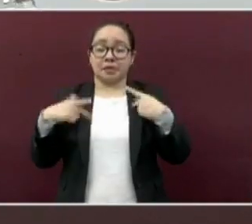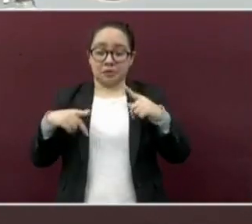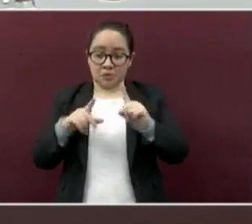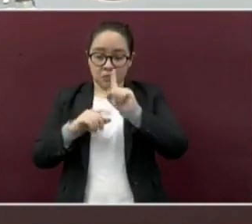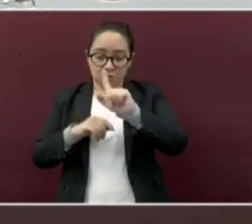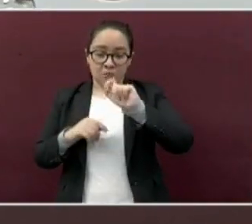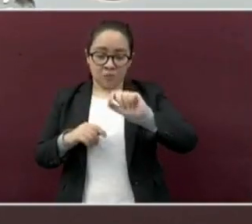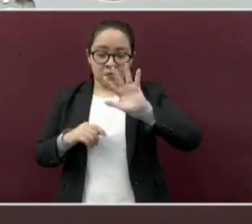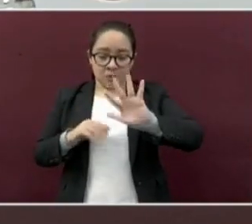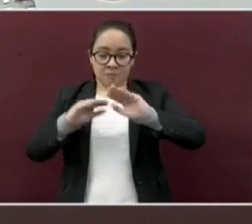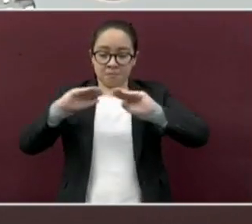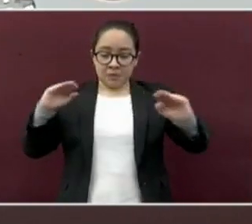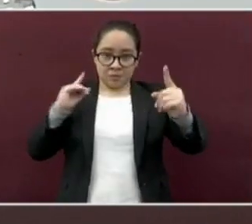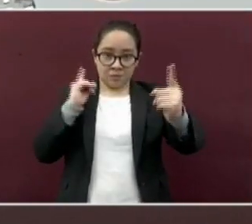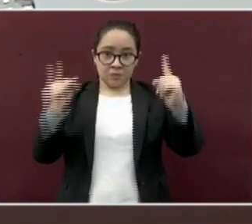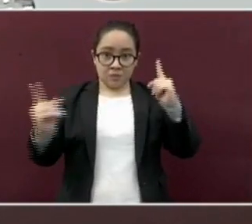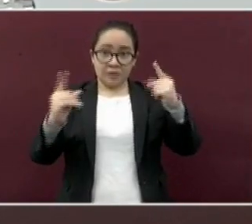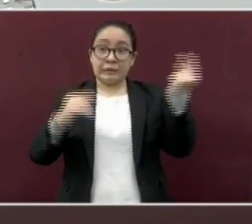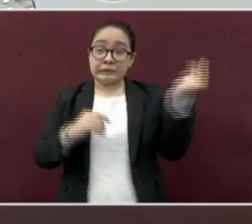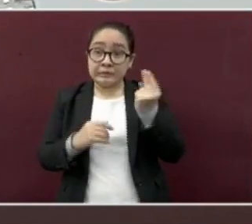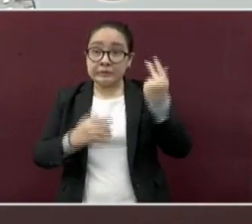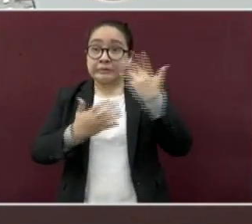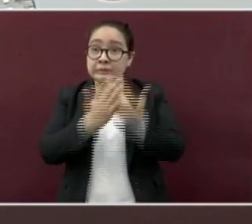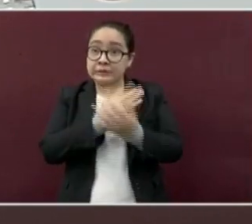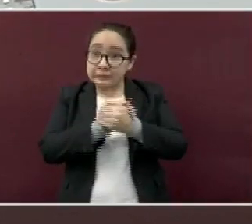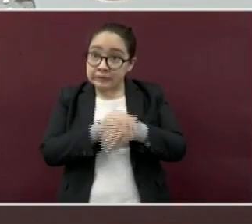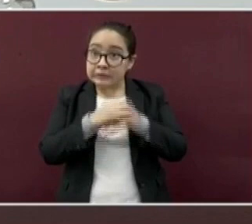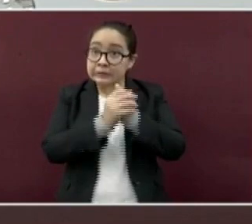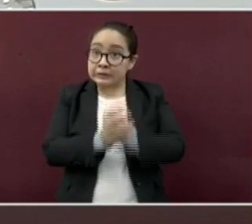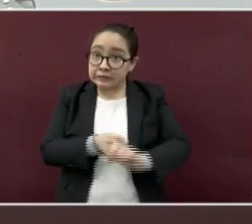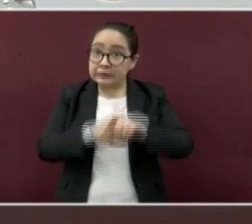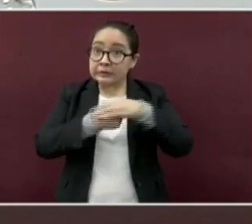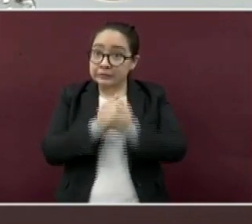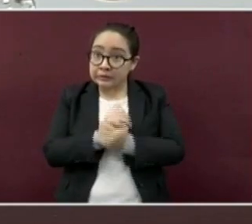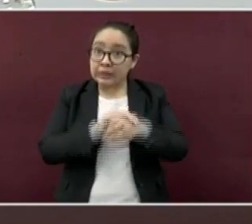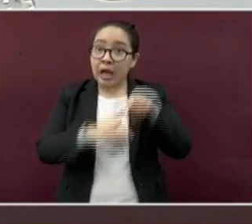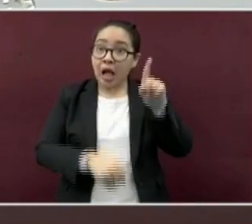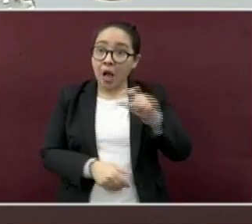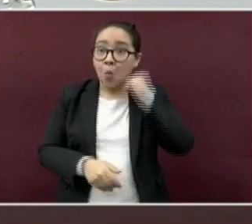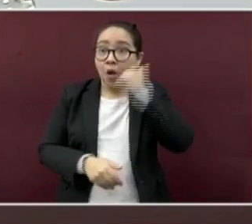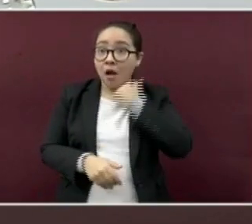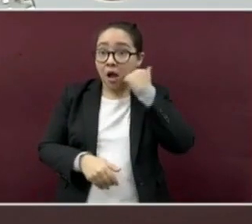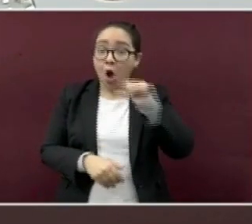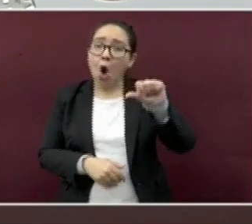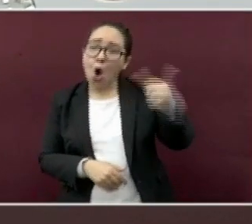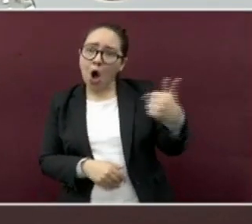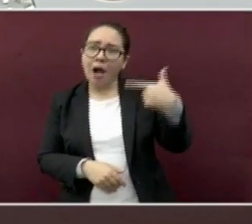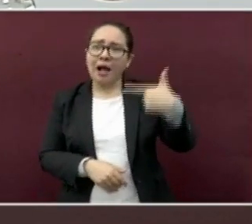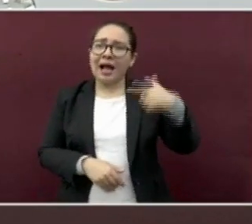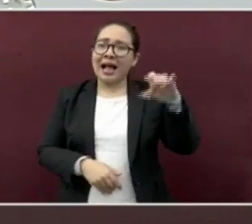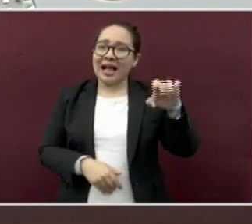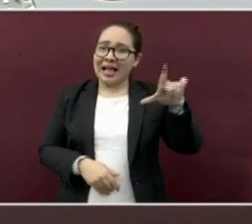distancia. Deben asearse las manos continuamente con gel antibacterial o alcohol, y